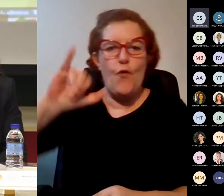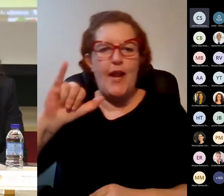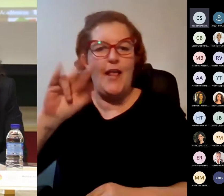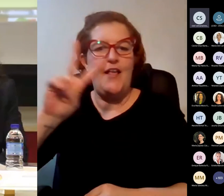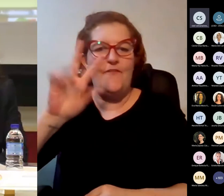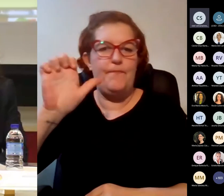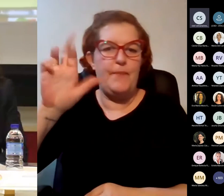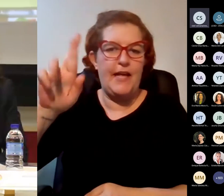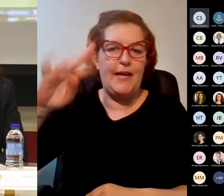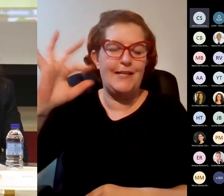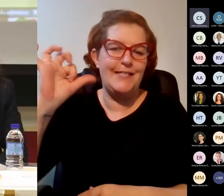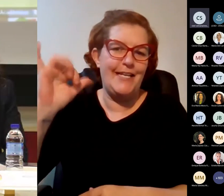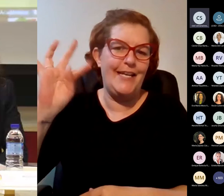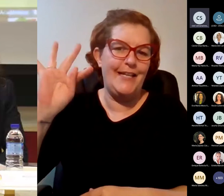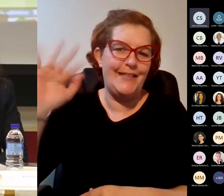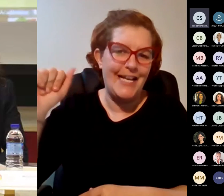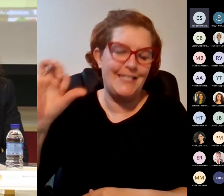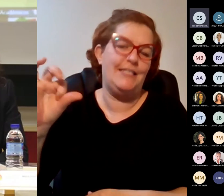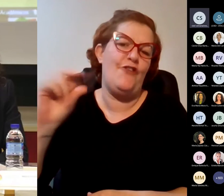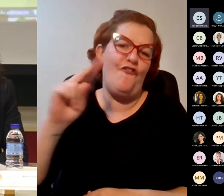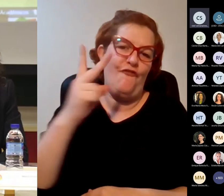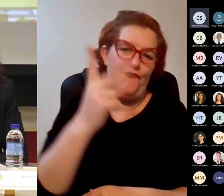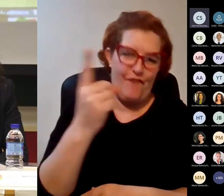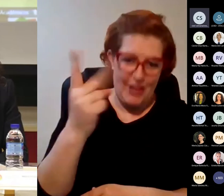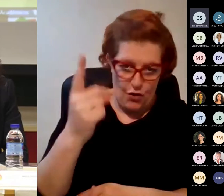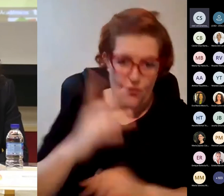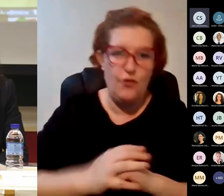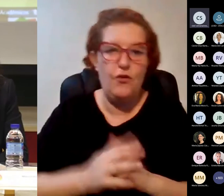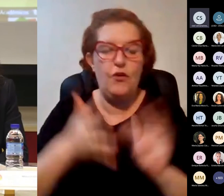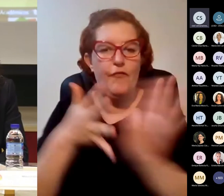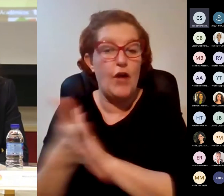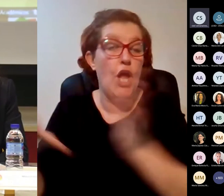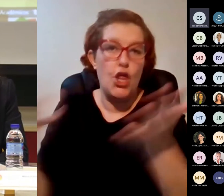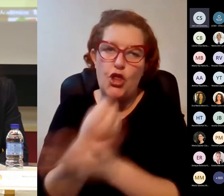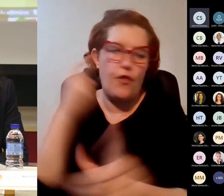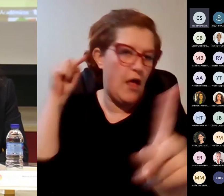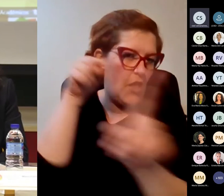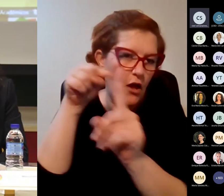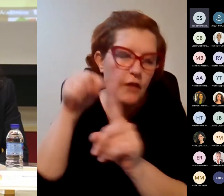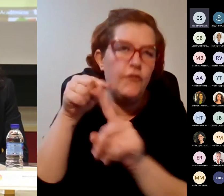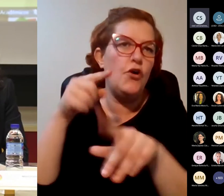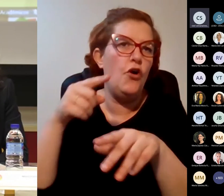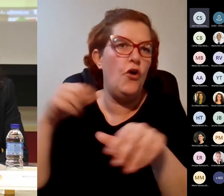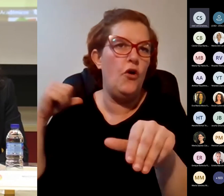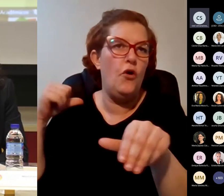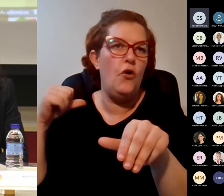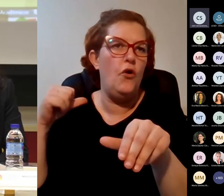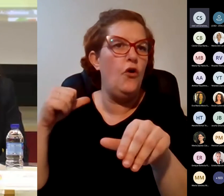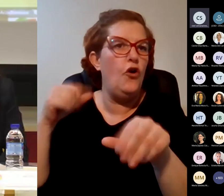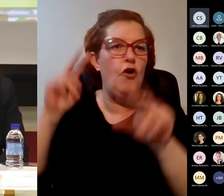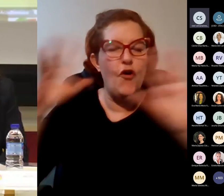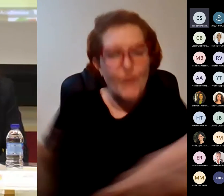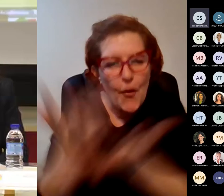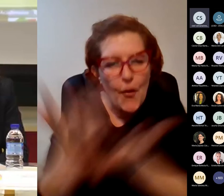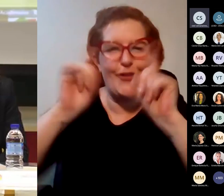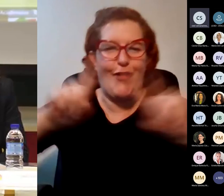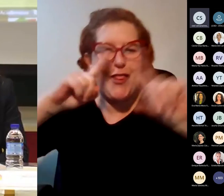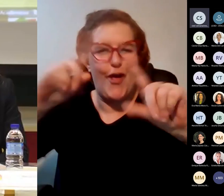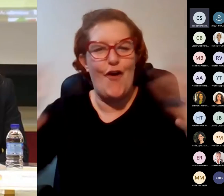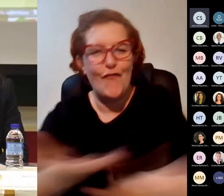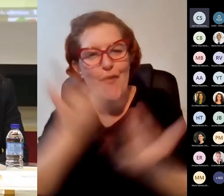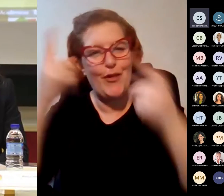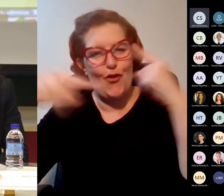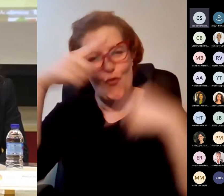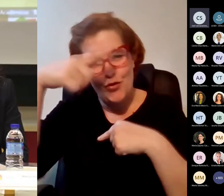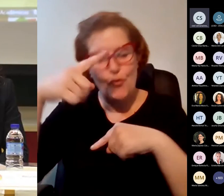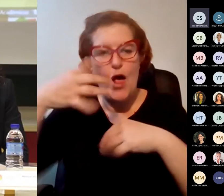todas las iniciativas de responsabilidad social corporativa orientada sobre todo al fomento de la educación de la cultura no solamente